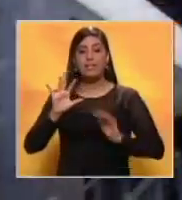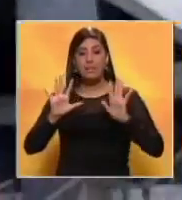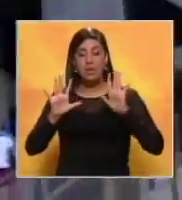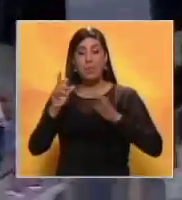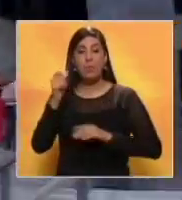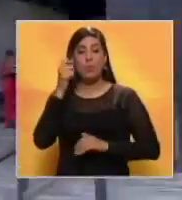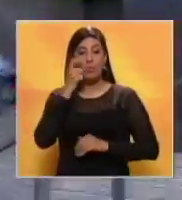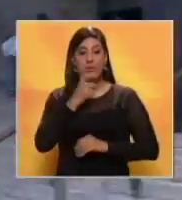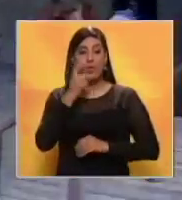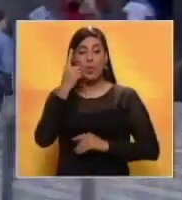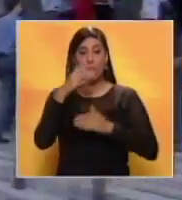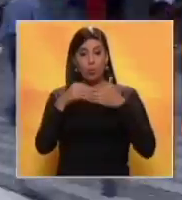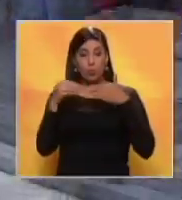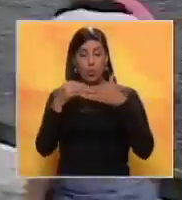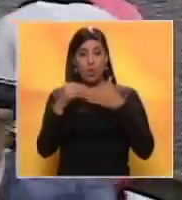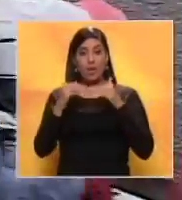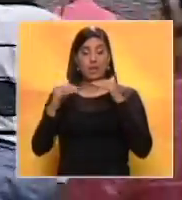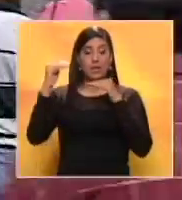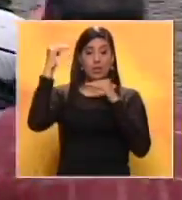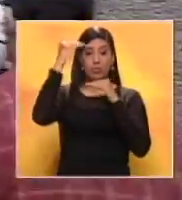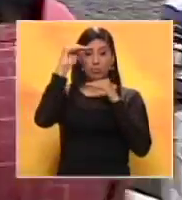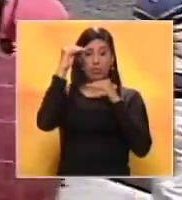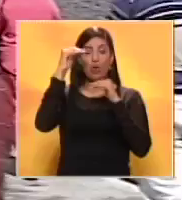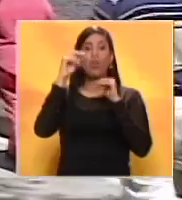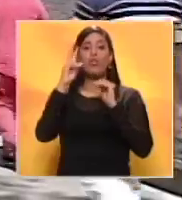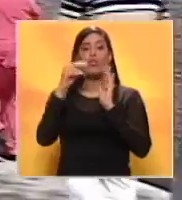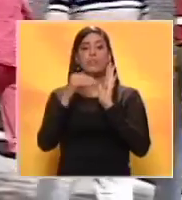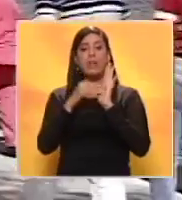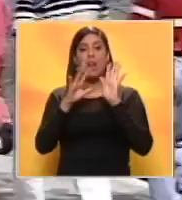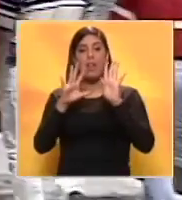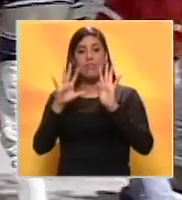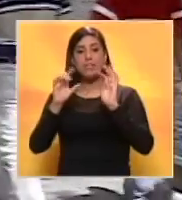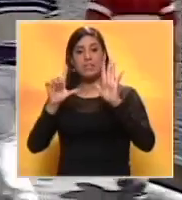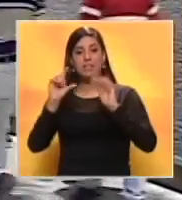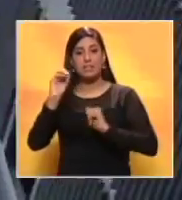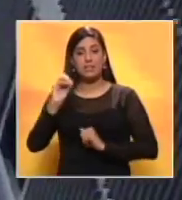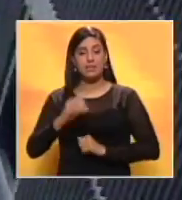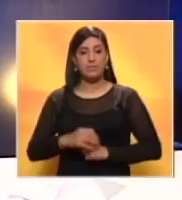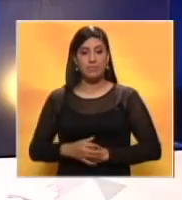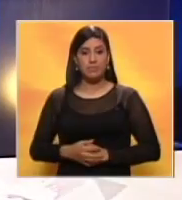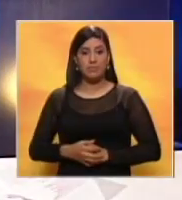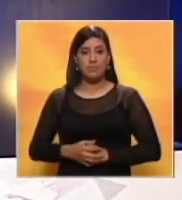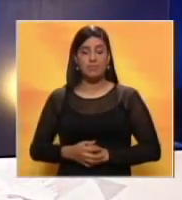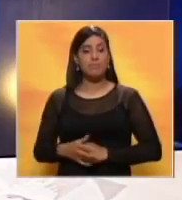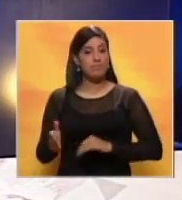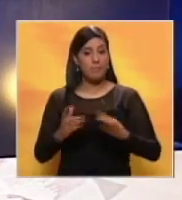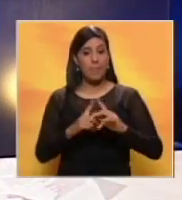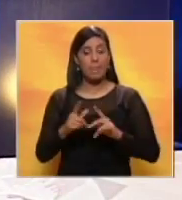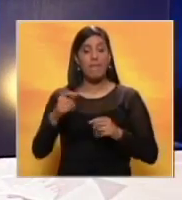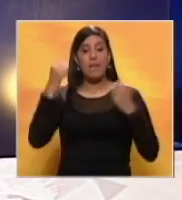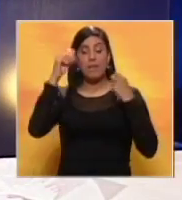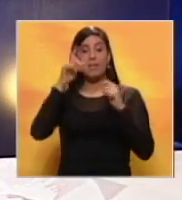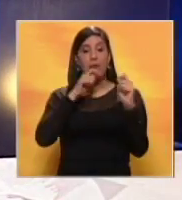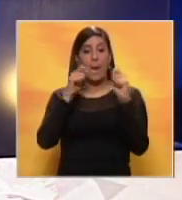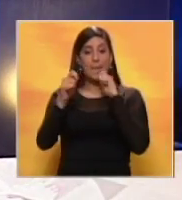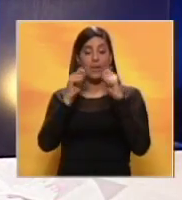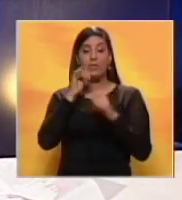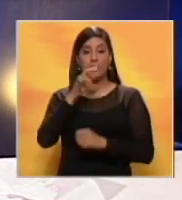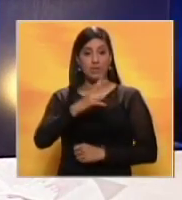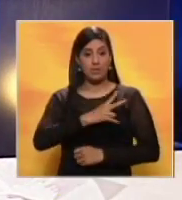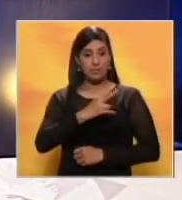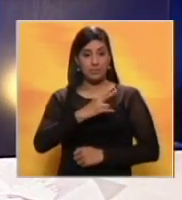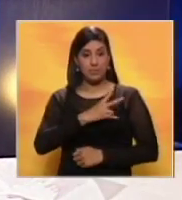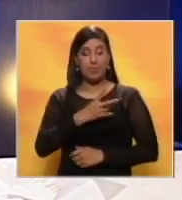bolívares por dólar y el superior es de 2.970. El ejercicio periodístico de